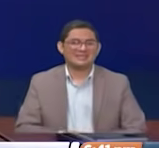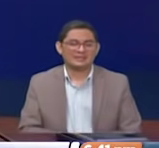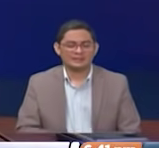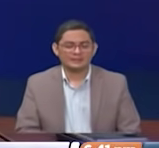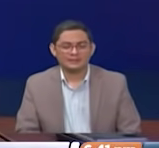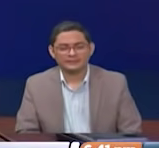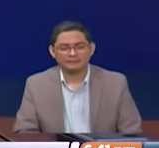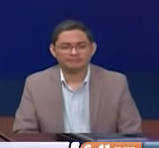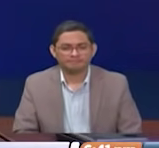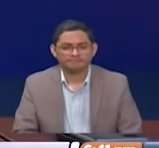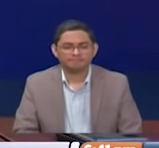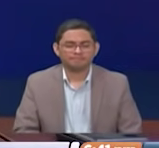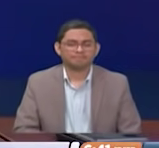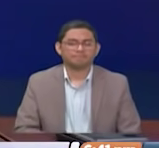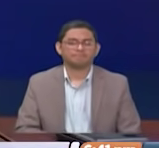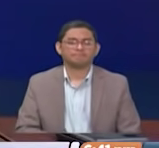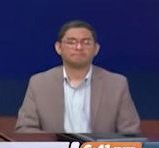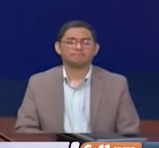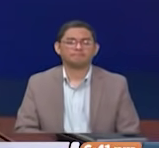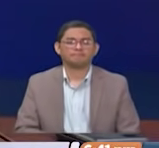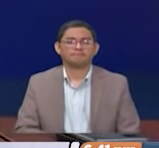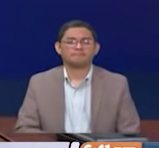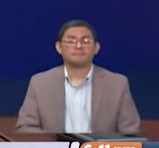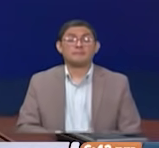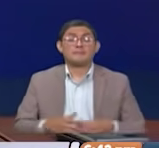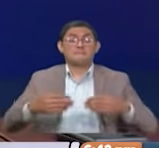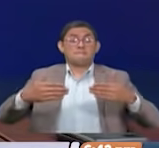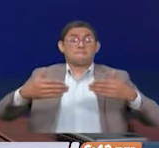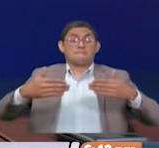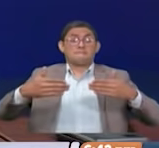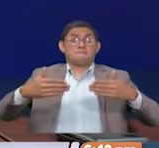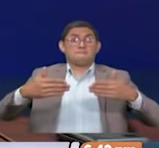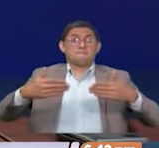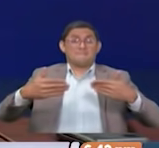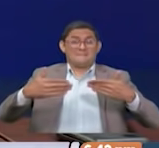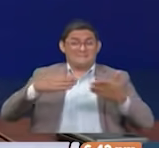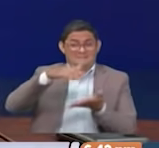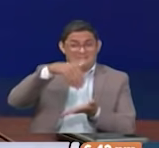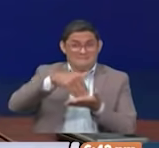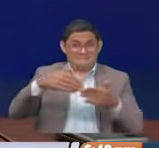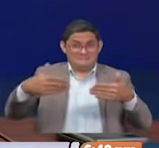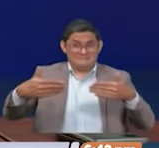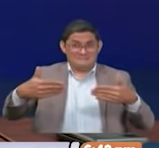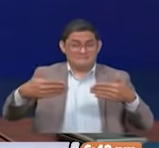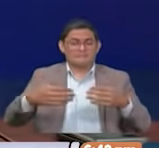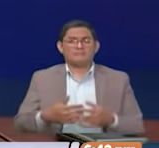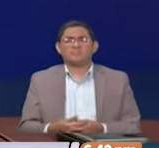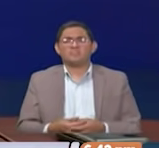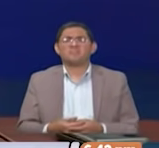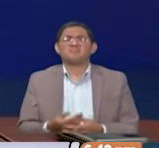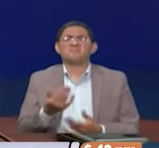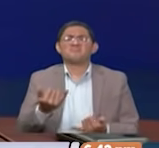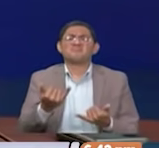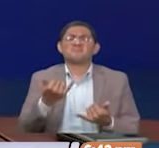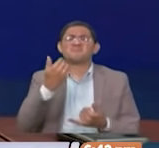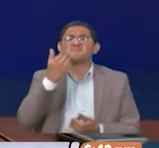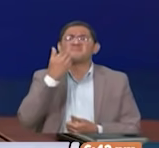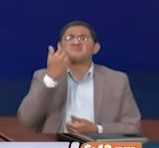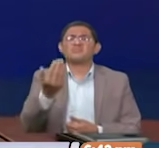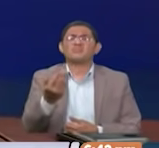para comodidad de todos en la provincia de panamá estamos habilitando el